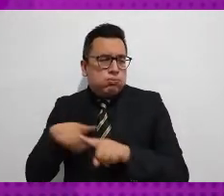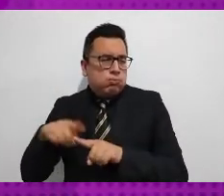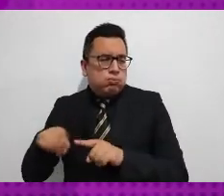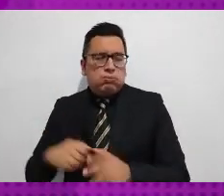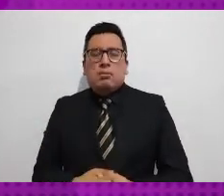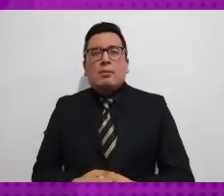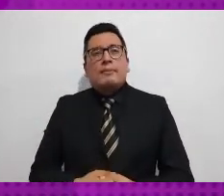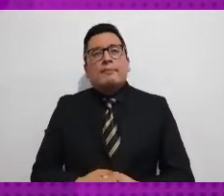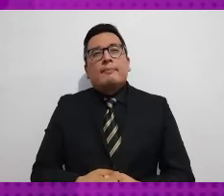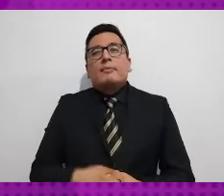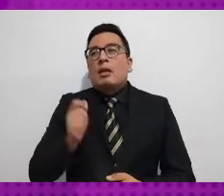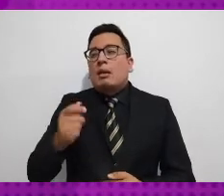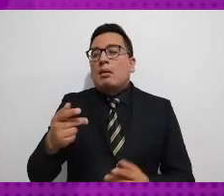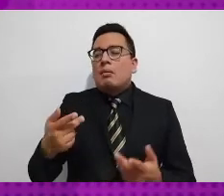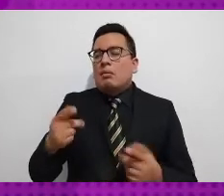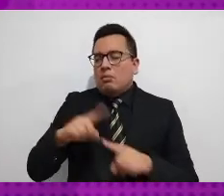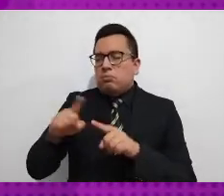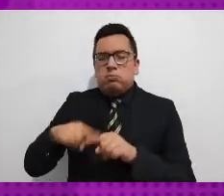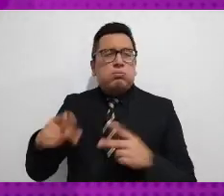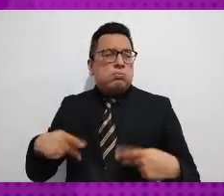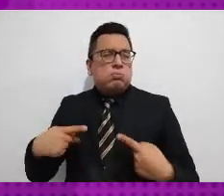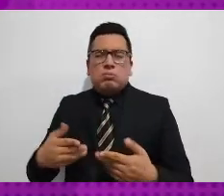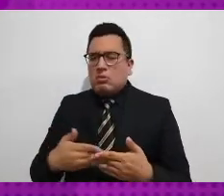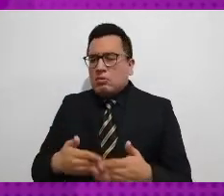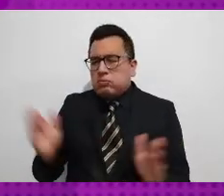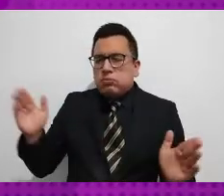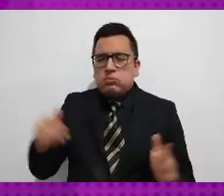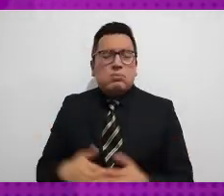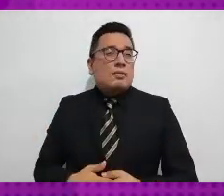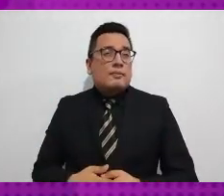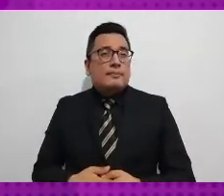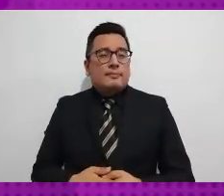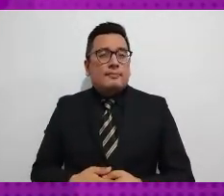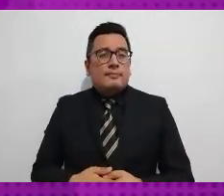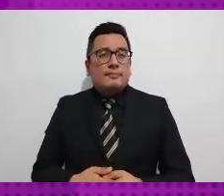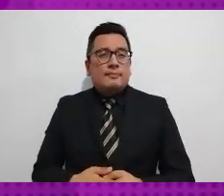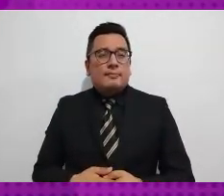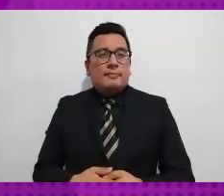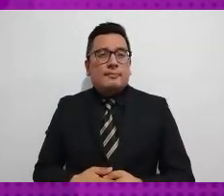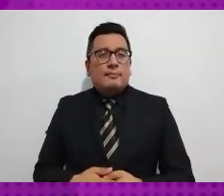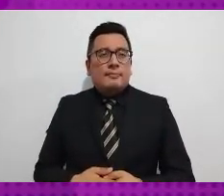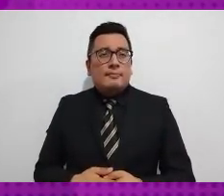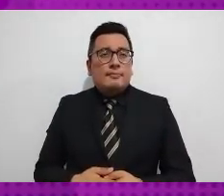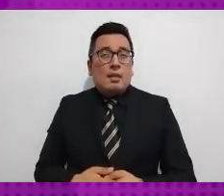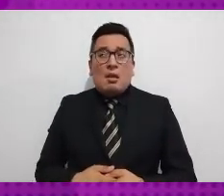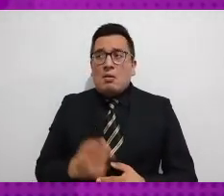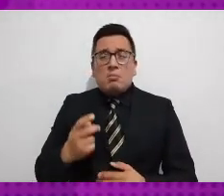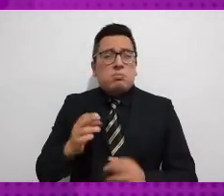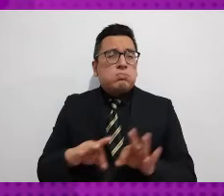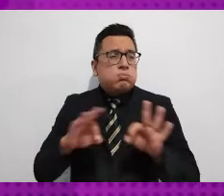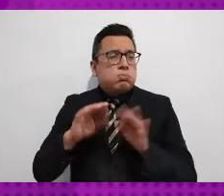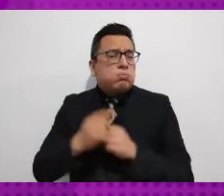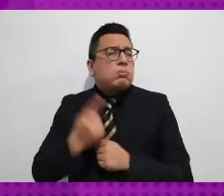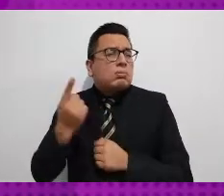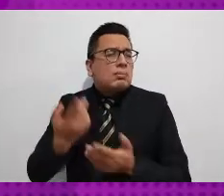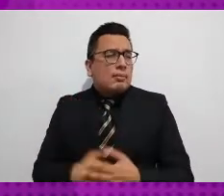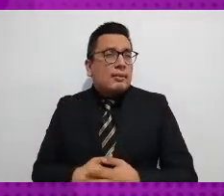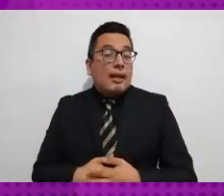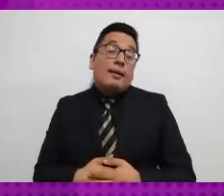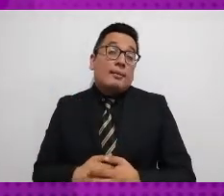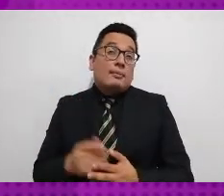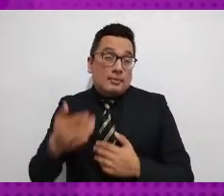a todos los grupos de la diversidad y a todos los grupos en situación de vulnerabilidad. ¿Por qué? Porque nadie mejor que una persona que pertenece a un